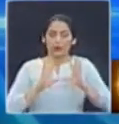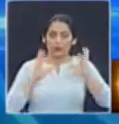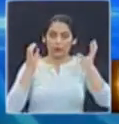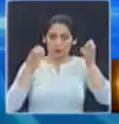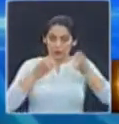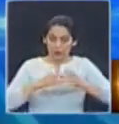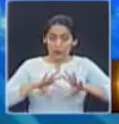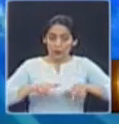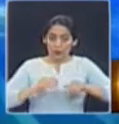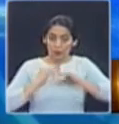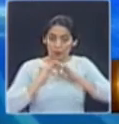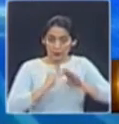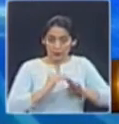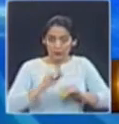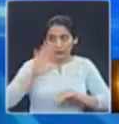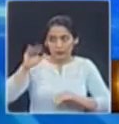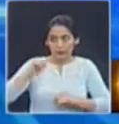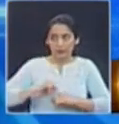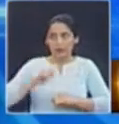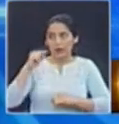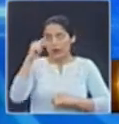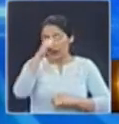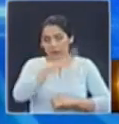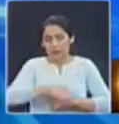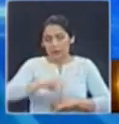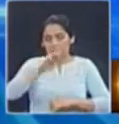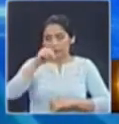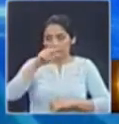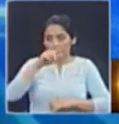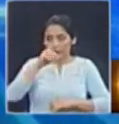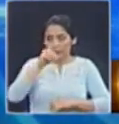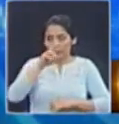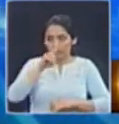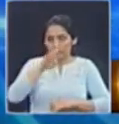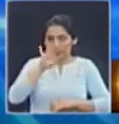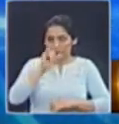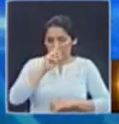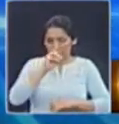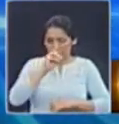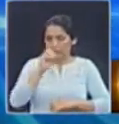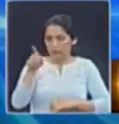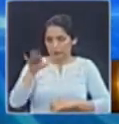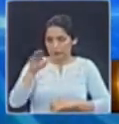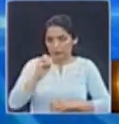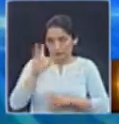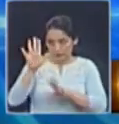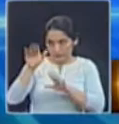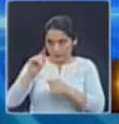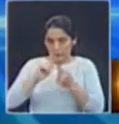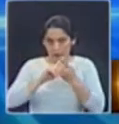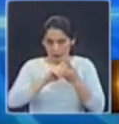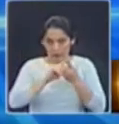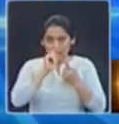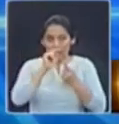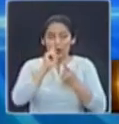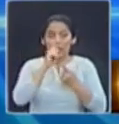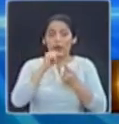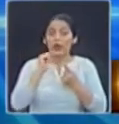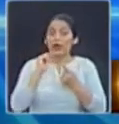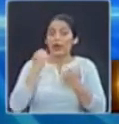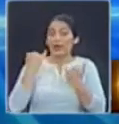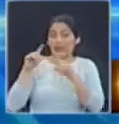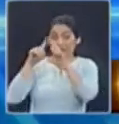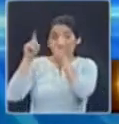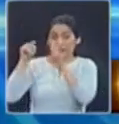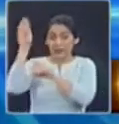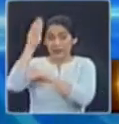el tema de Manduriacu, en donde tenía tres componentes. El primero tenía relación con la empresa Odebrecht, que era una empresa